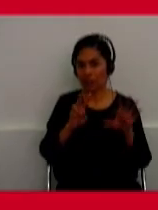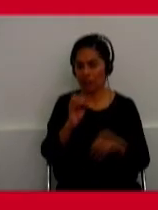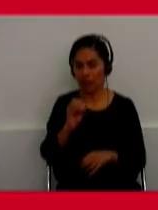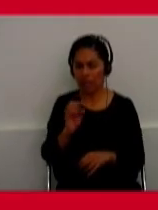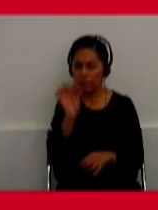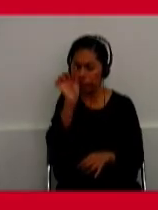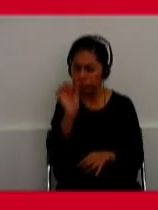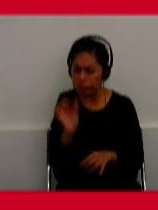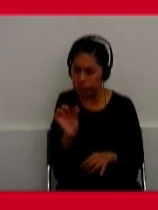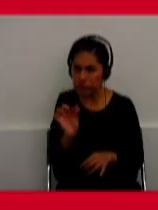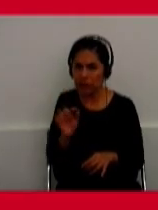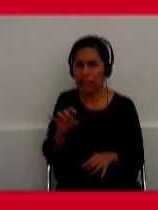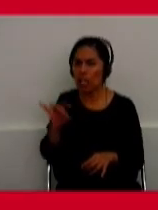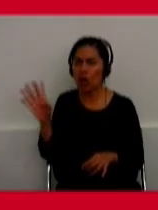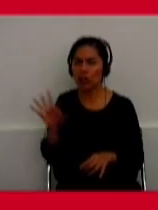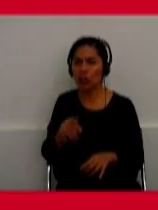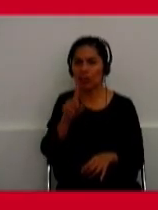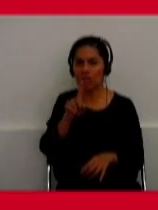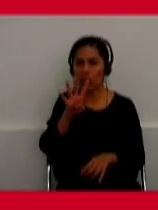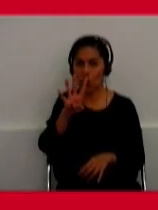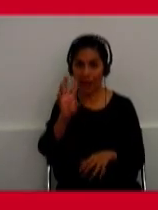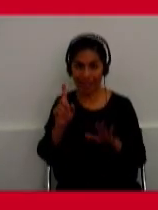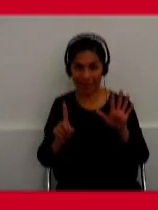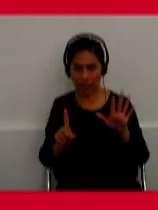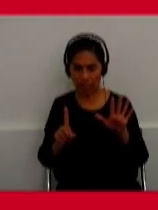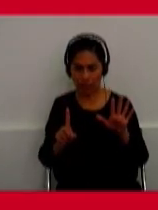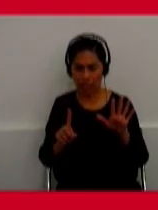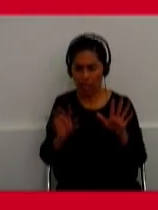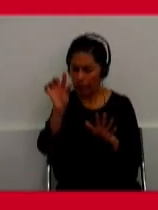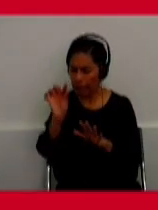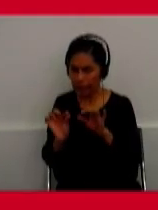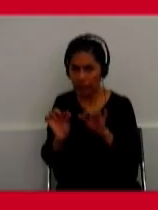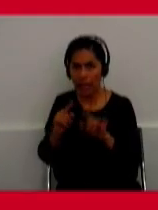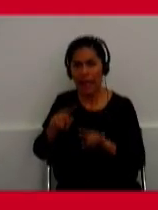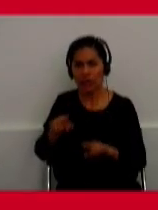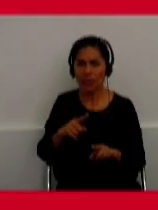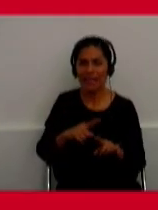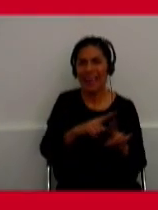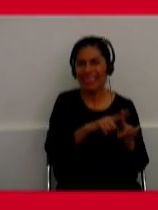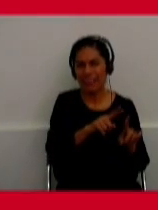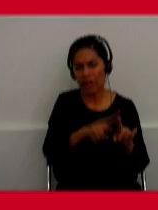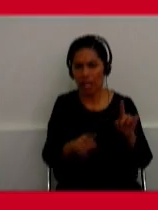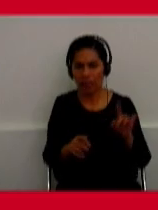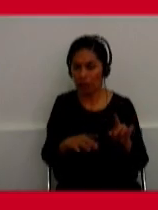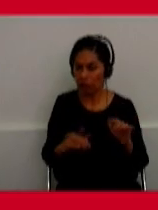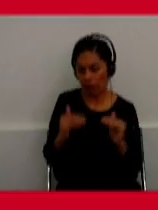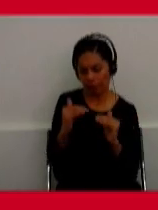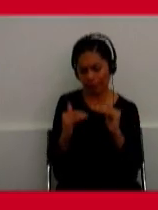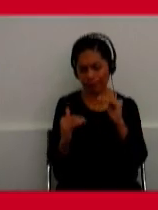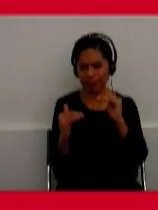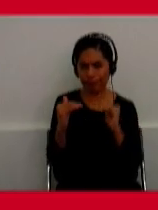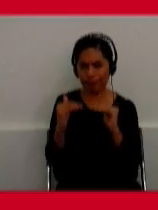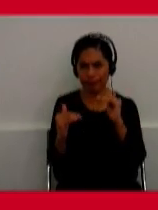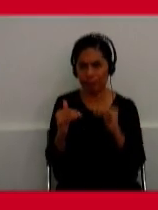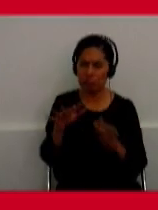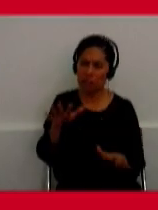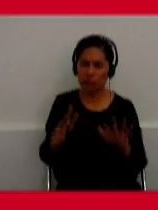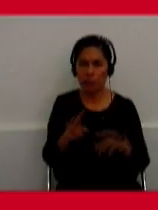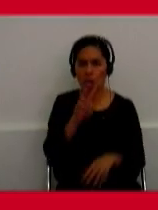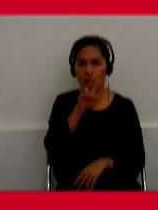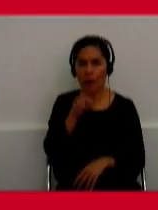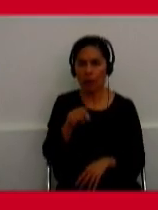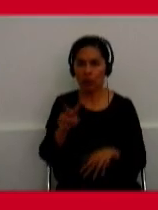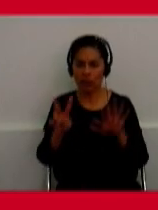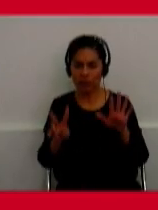caso de 146. Eso es lo que les comentaba de la variabilidad, ¿no? La grada específica es en el orden de 2.7, hay